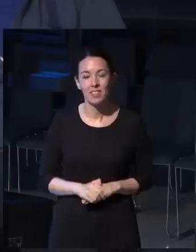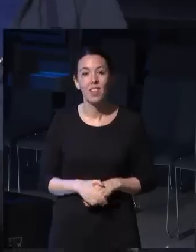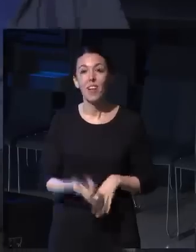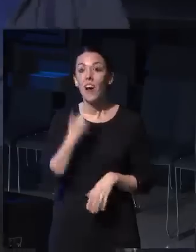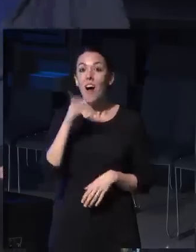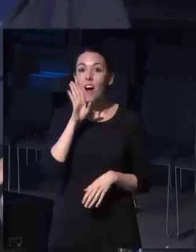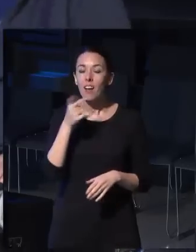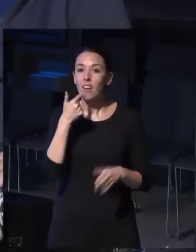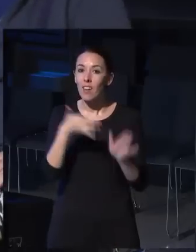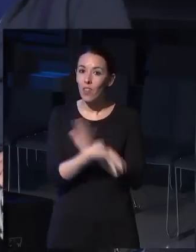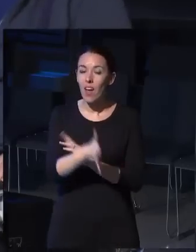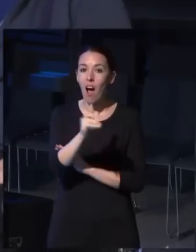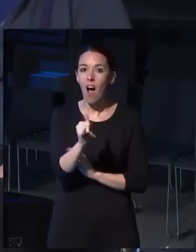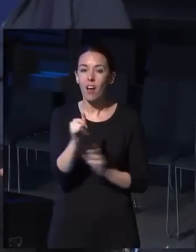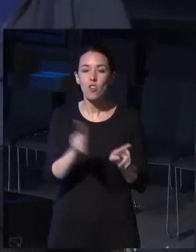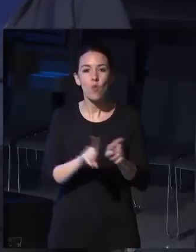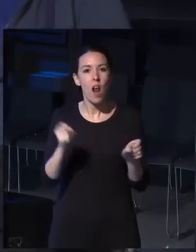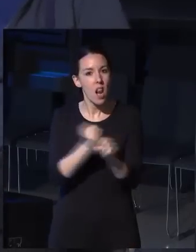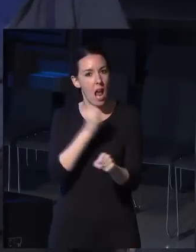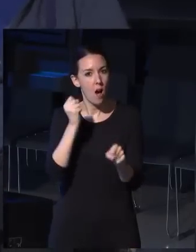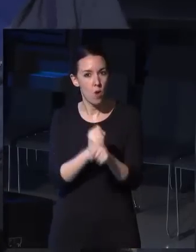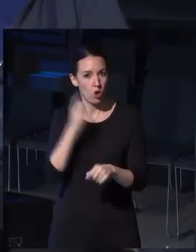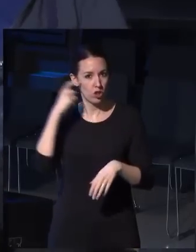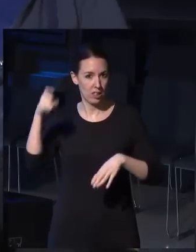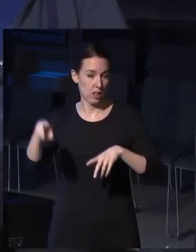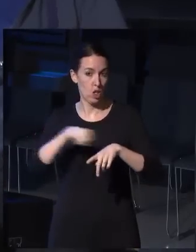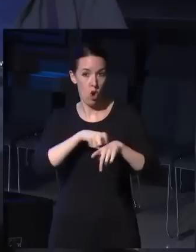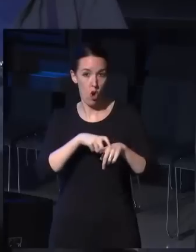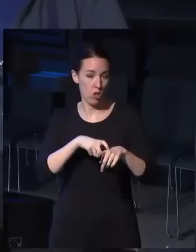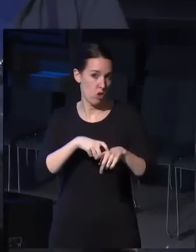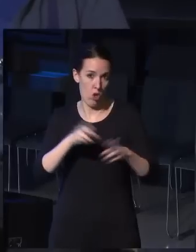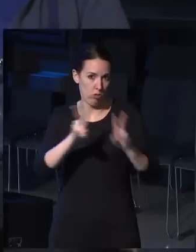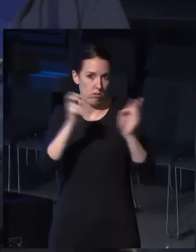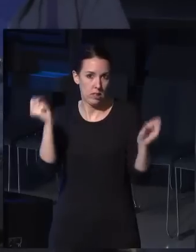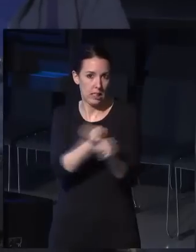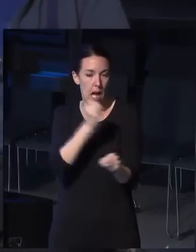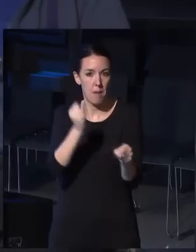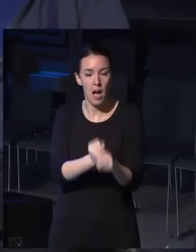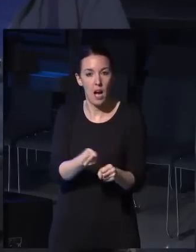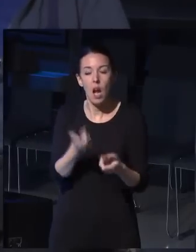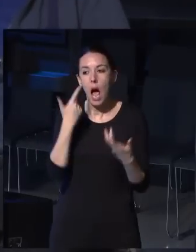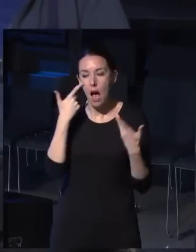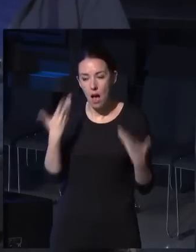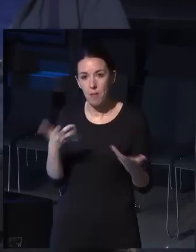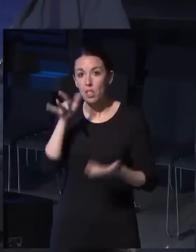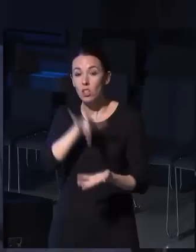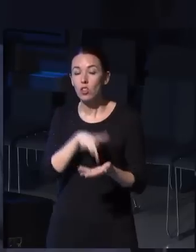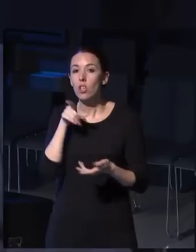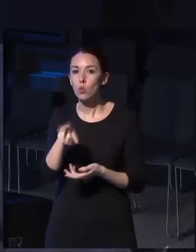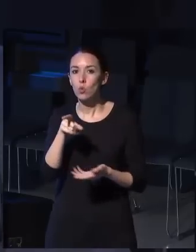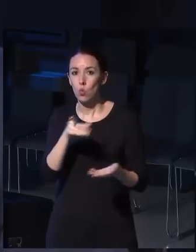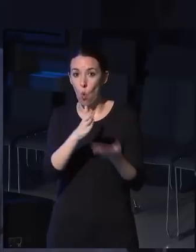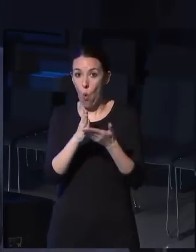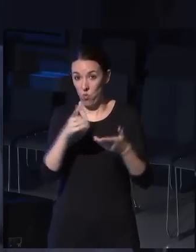Te decía eso, que imagino que hay una labor psicológica a la hora de trabajar con un hombre, músico. Date cuenta que cuando tú estás con